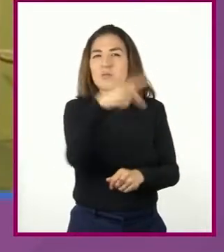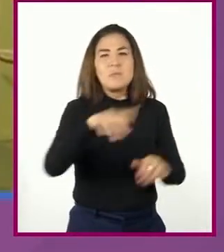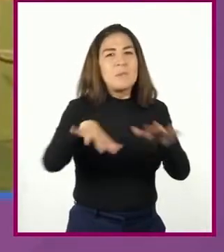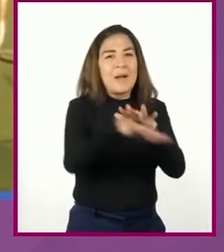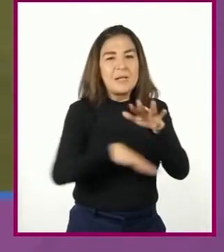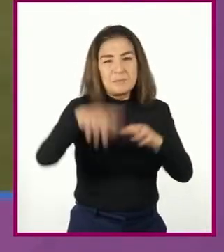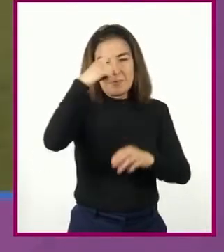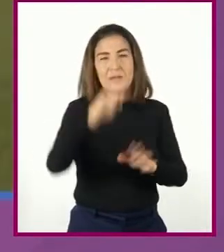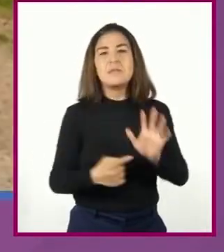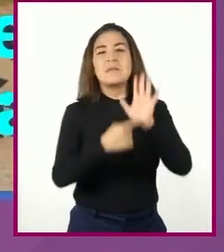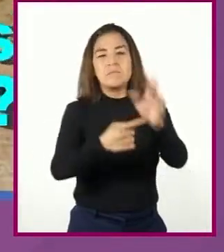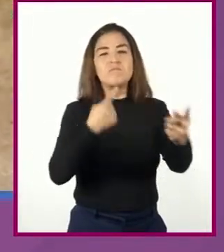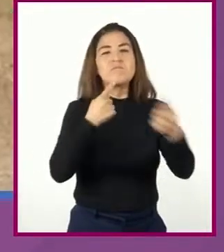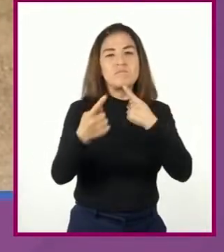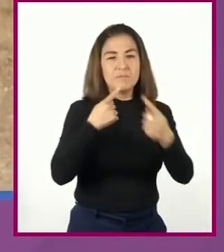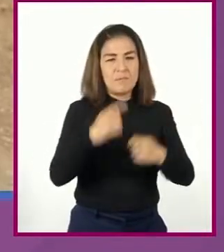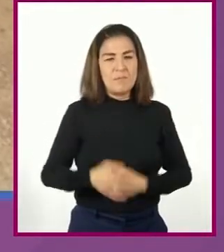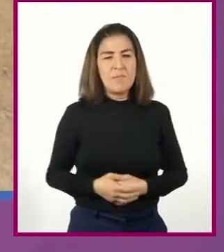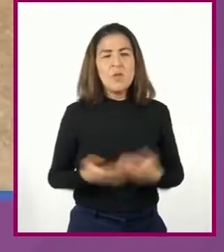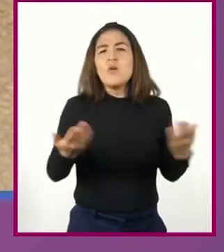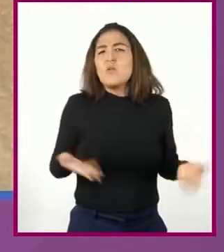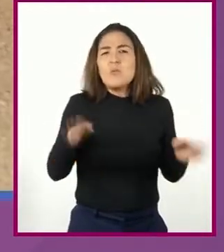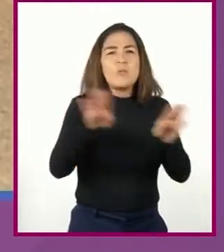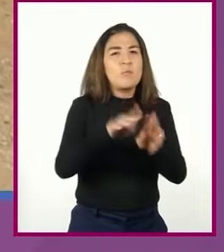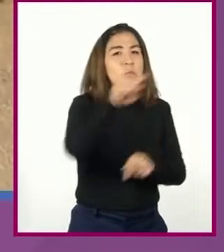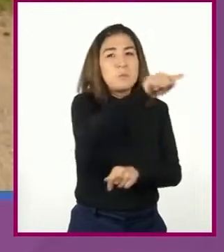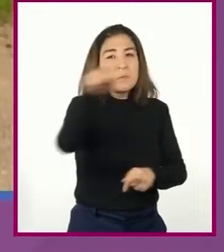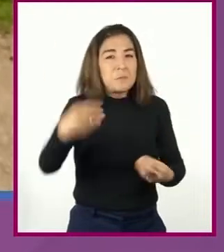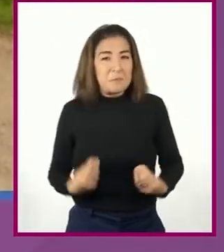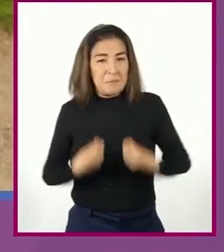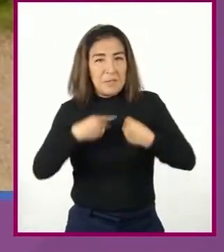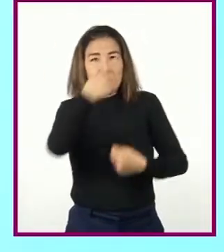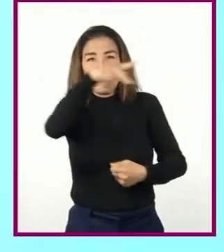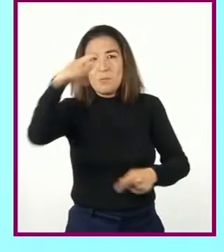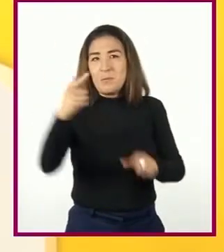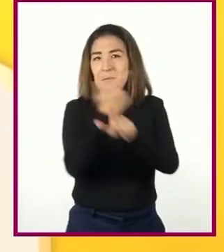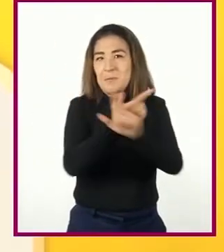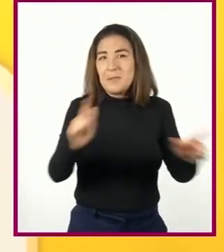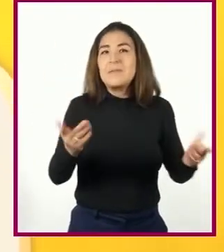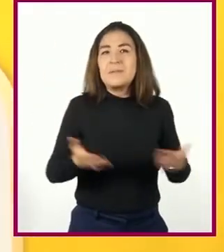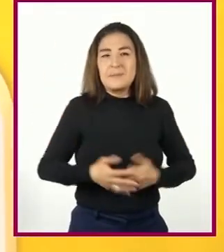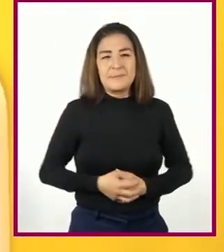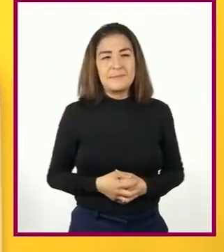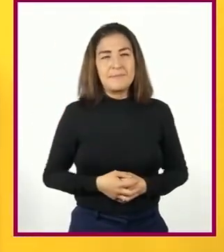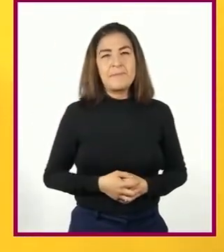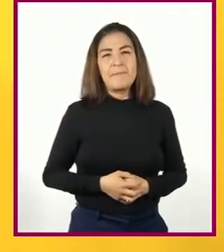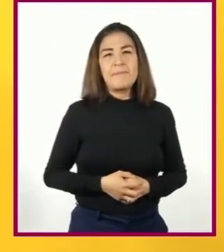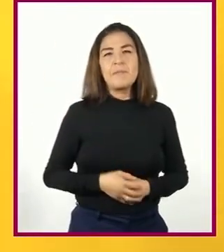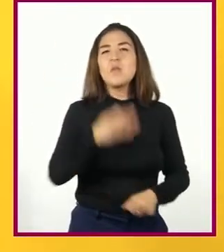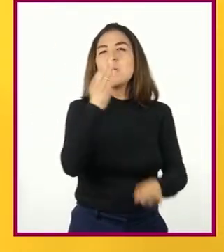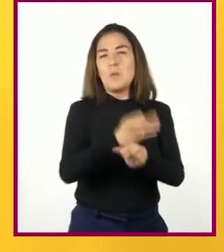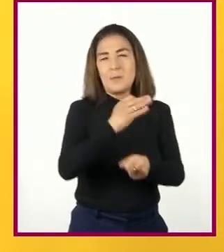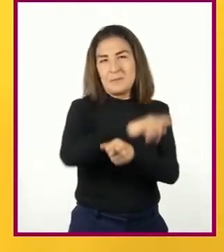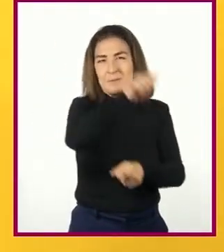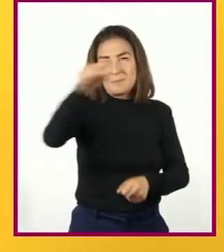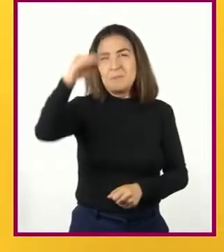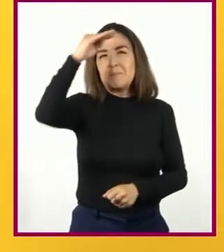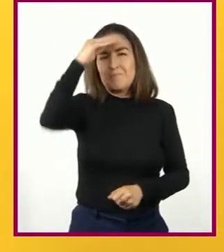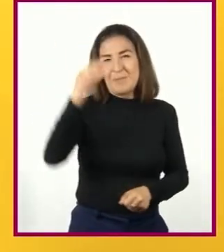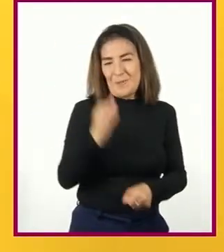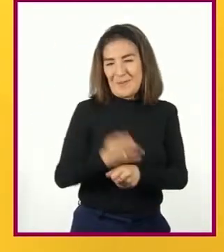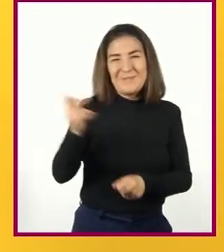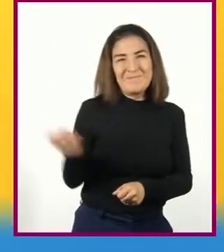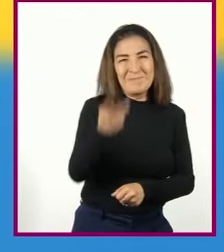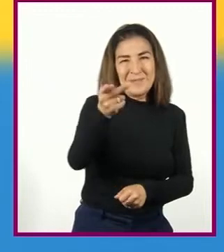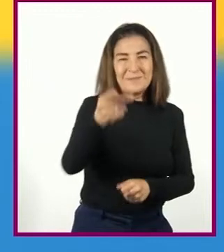una democracia. ¿De qué manera vives la libertad hoy en día? Reflexionemos la siguiente cuestión,